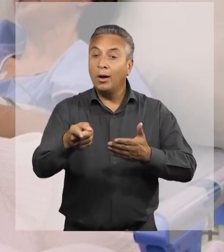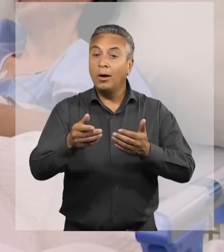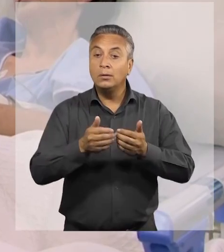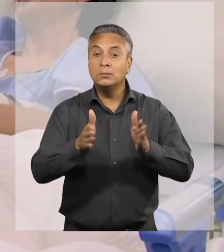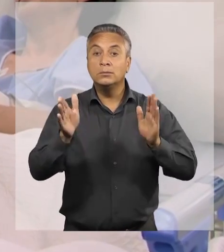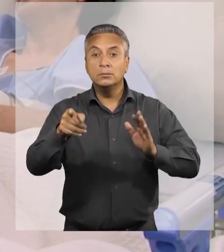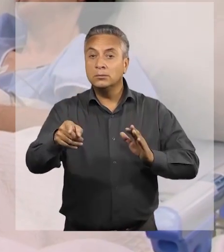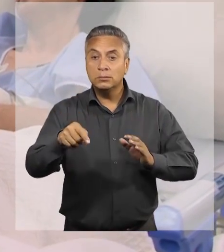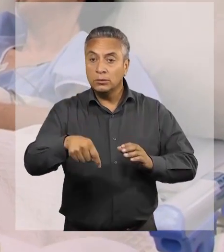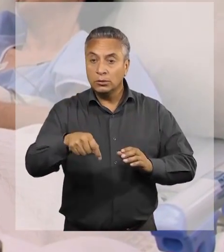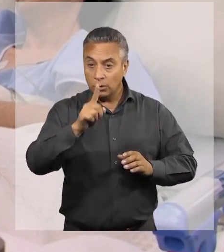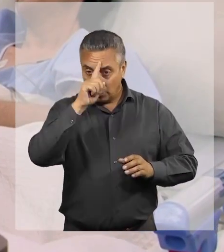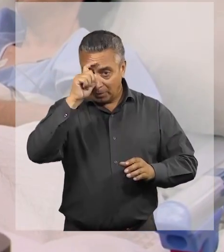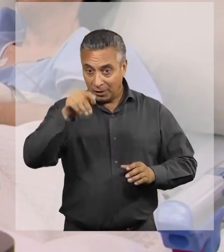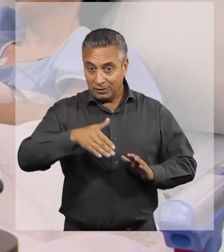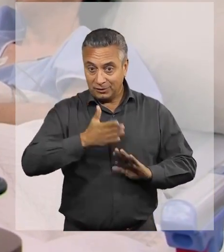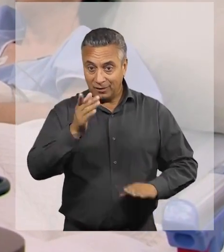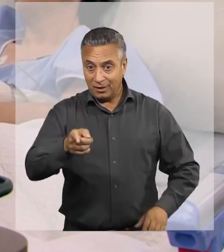¿Cuándo la dan de alta?